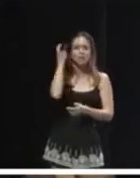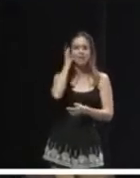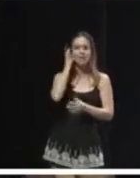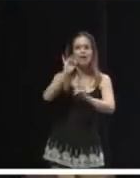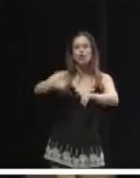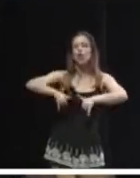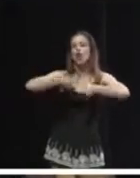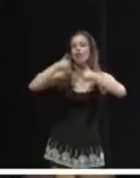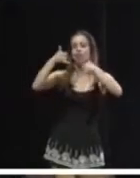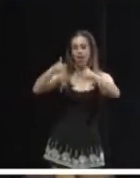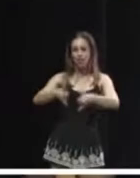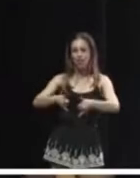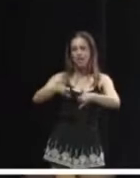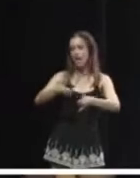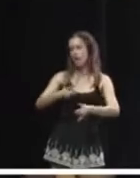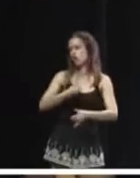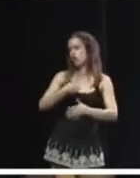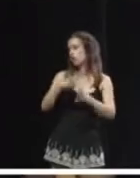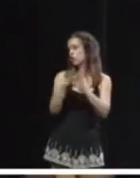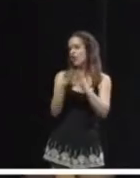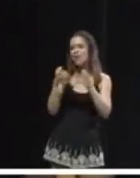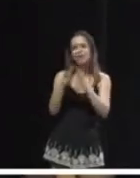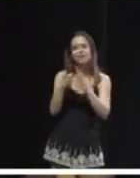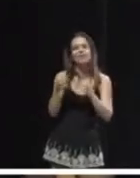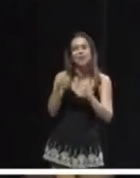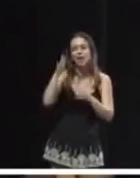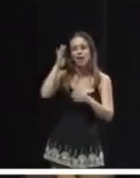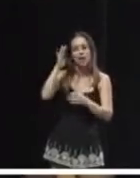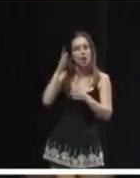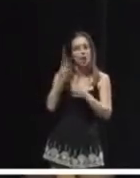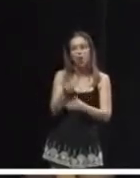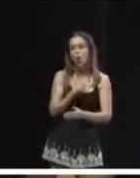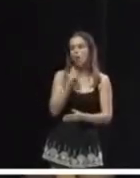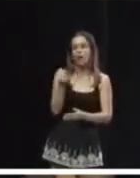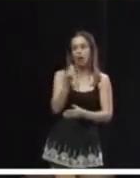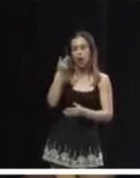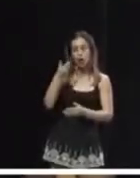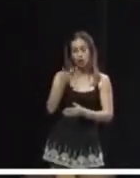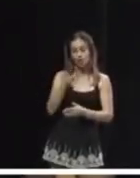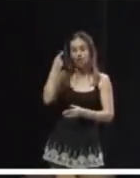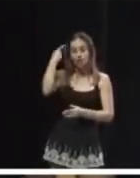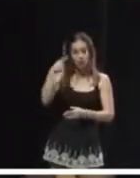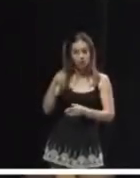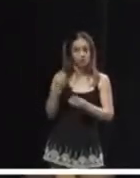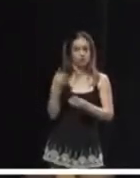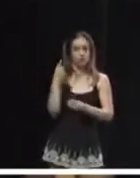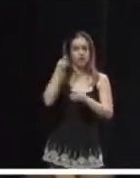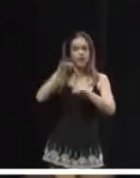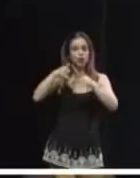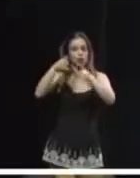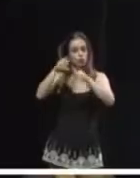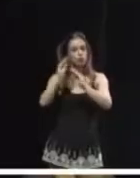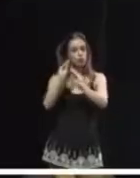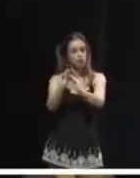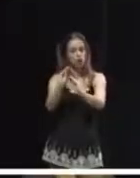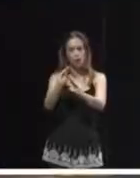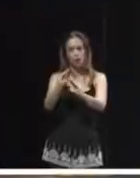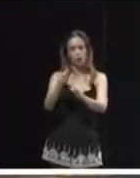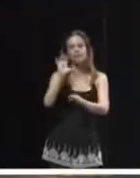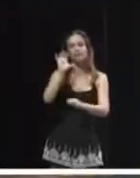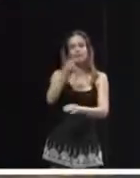Yolanda, te deseo lo mejor. Sé que contigo este país va a ir a mejor. Gracias a todos y a todas.